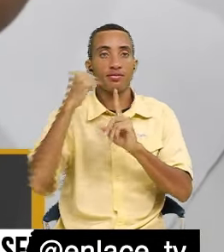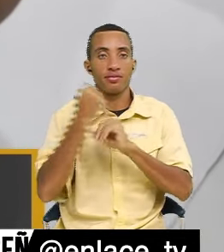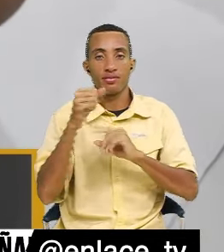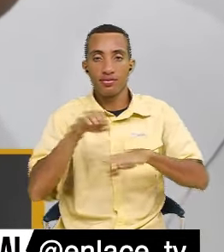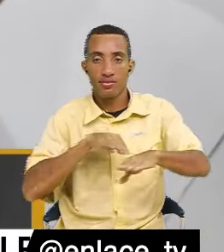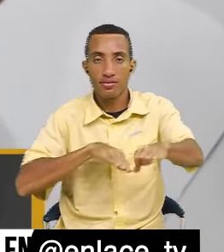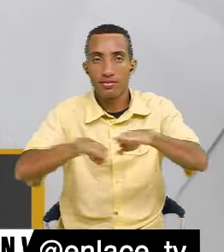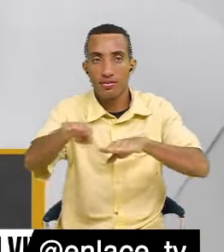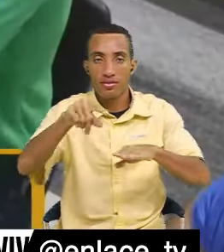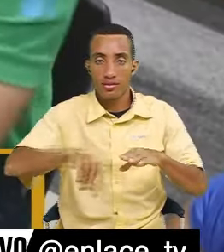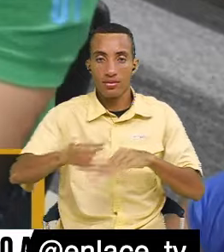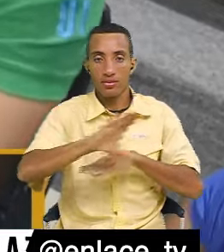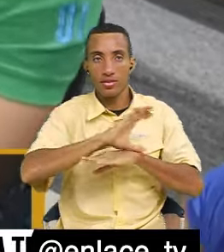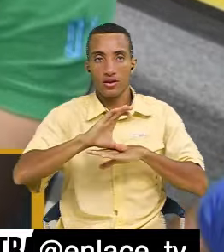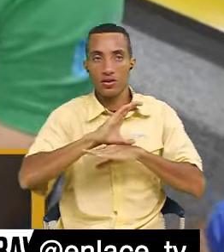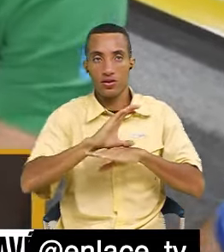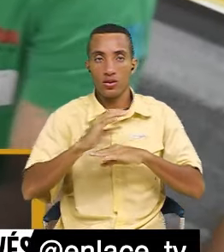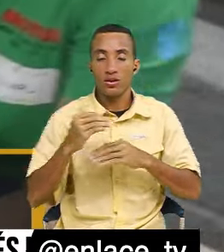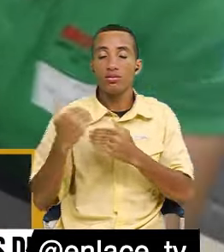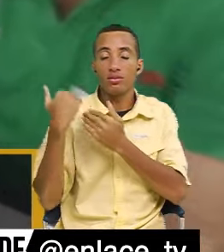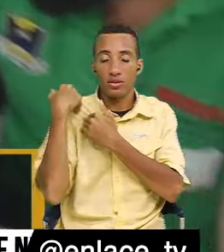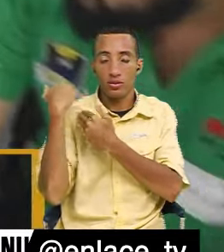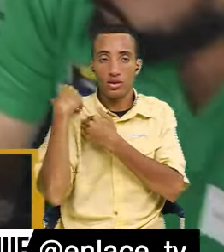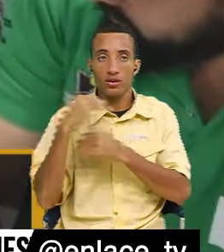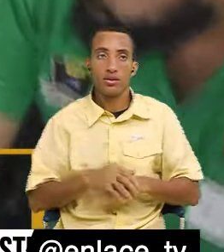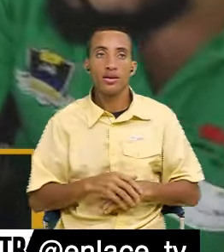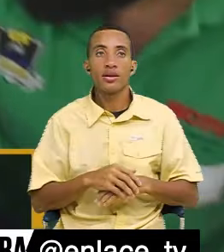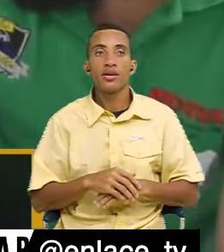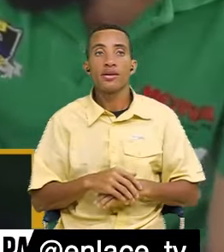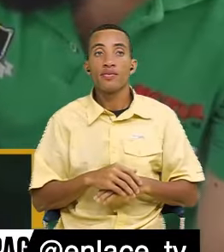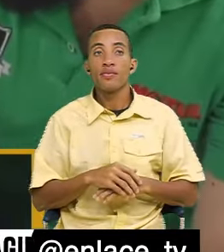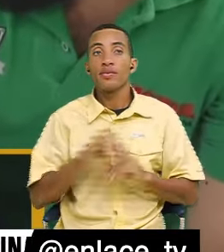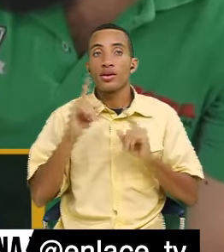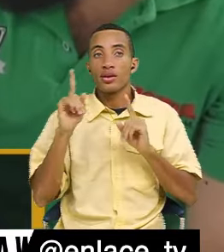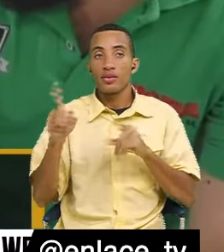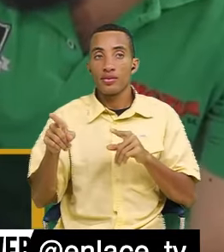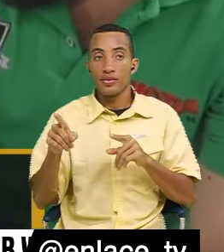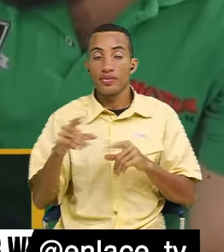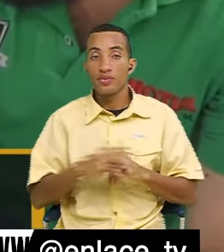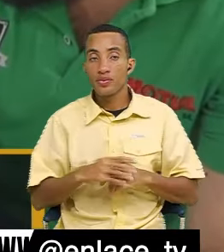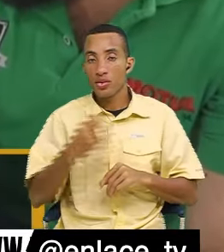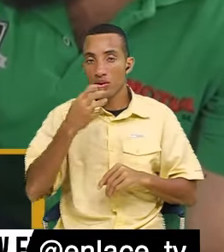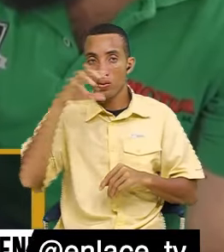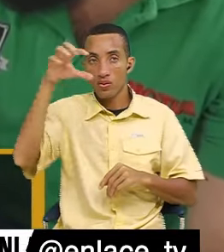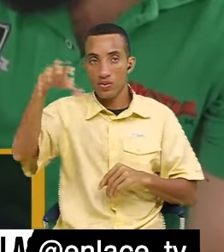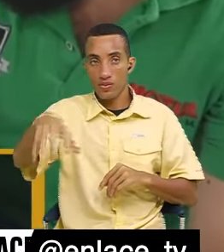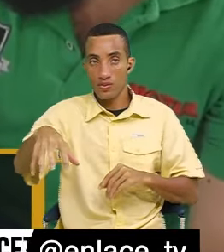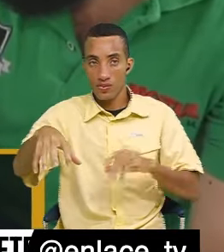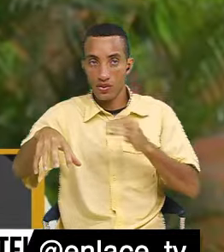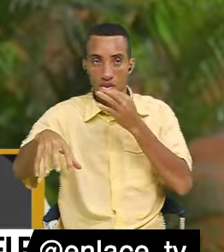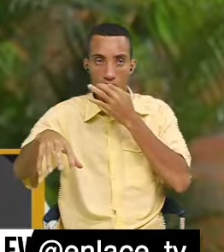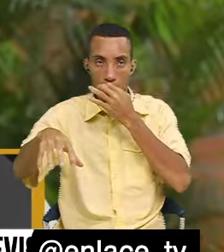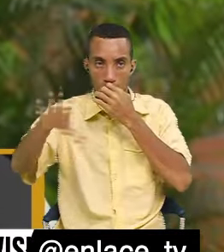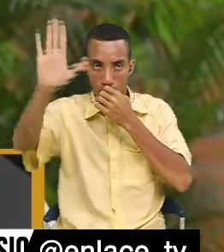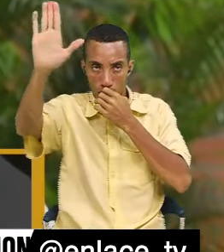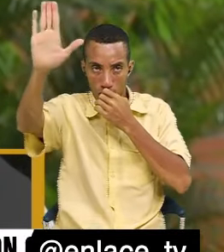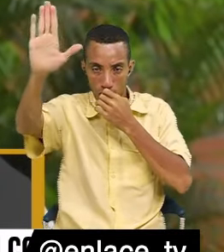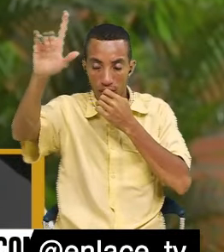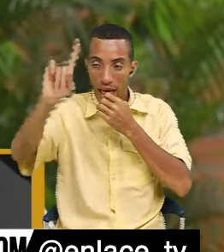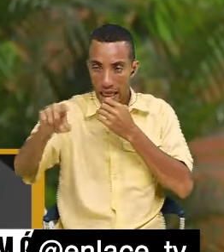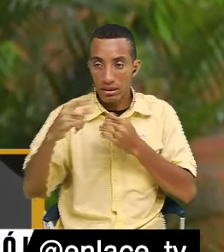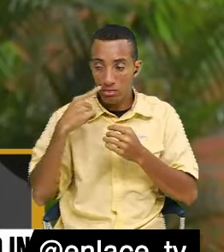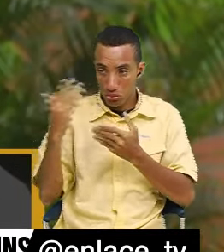nuestra ciudad. Entonces, este espacio que nos brinda la Inspección de Tránsito y Transporte de Barranca Bermeja nos enseña a que